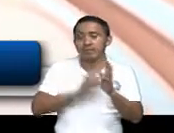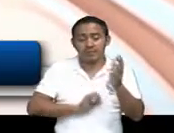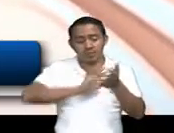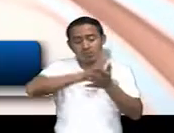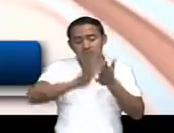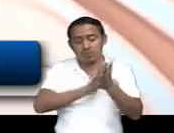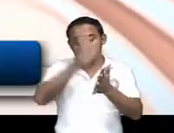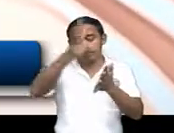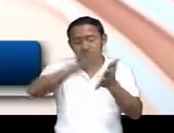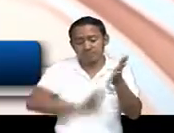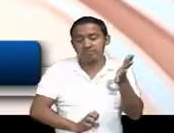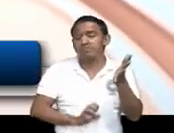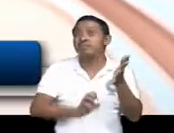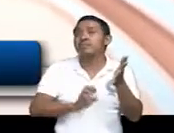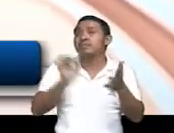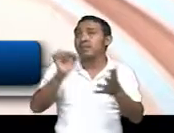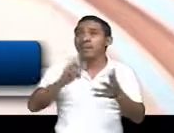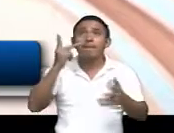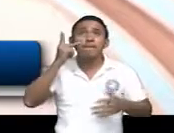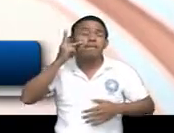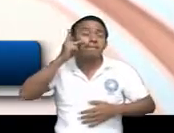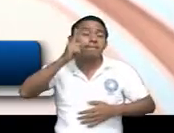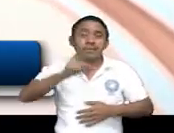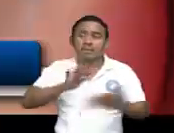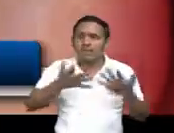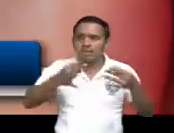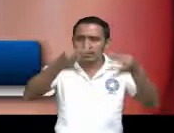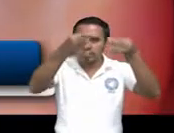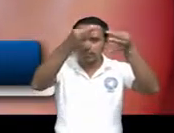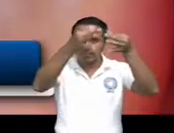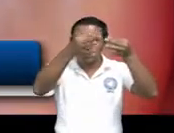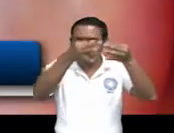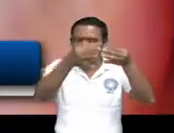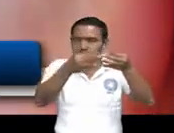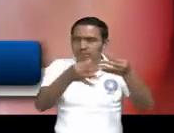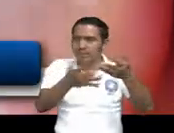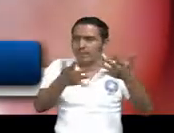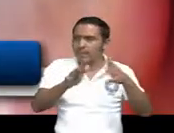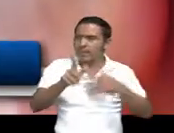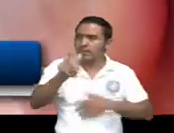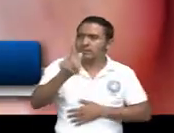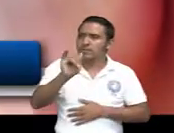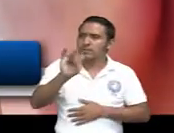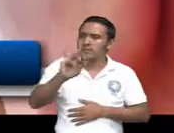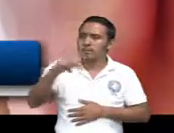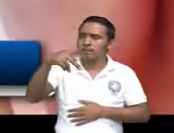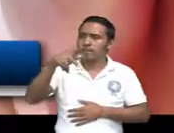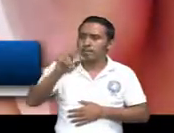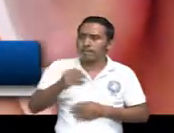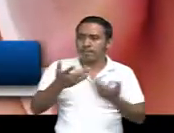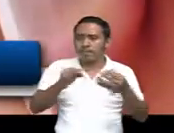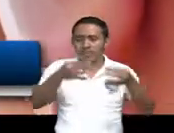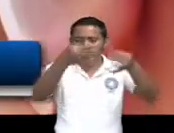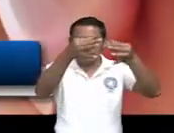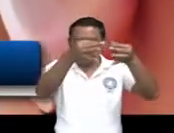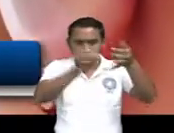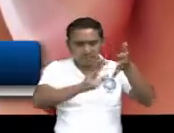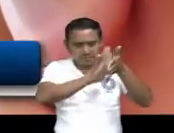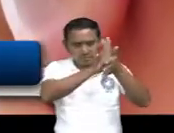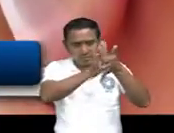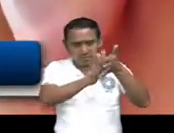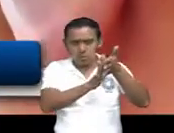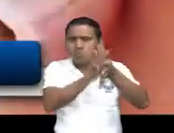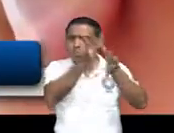membrana timpánica que eso es lo que vemos nosotros como una teoría simple para una teoría en una teoría sí sí este